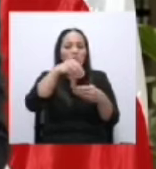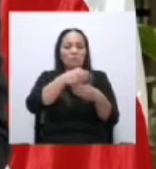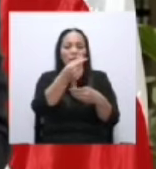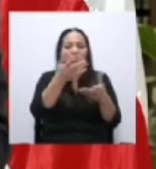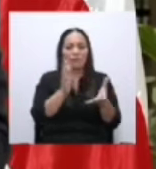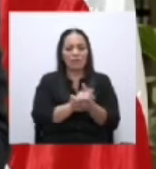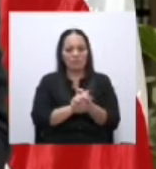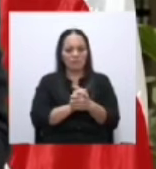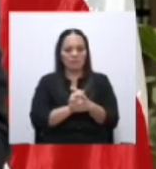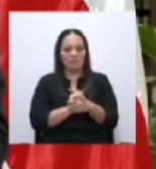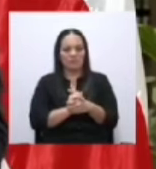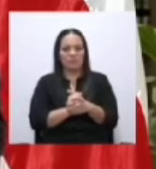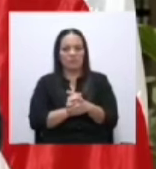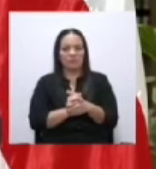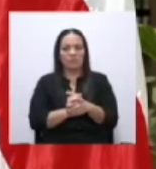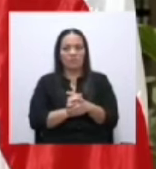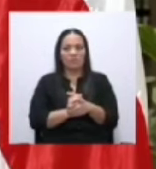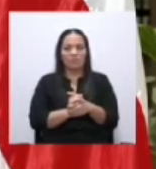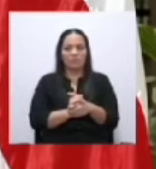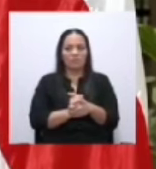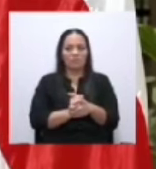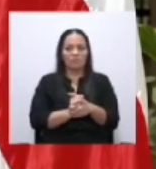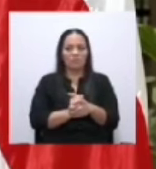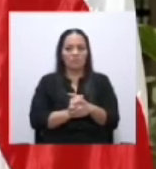depósito de bajo riesgo.